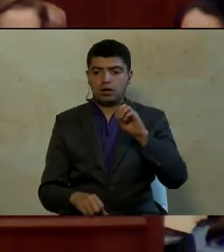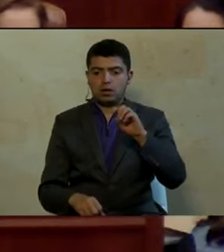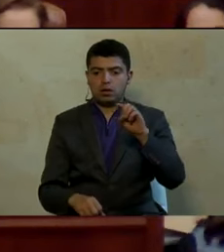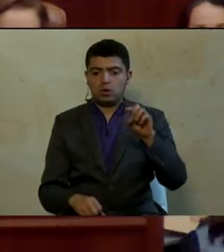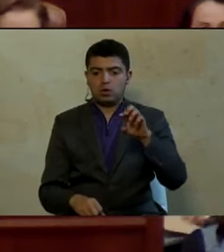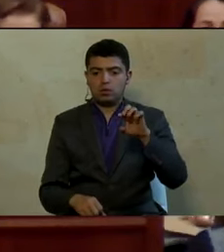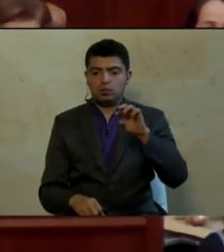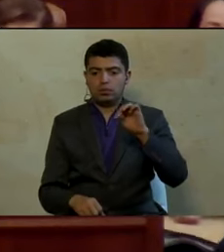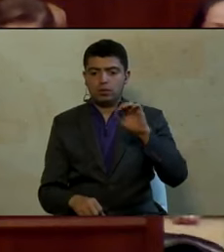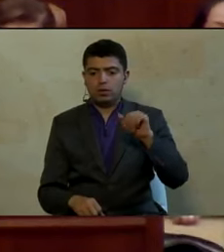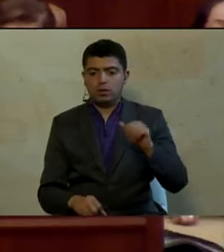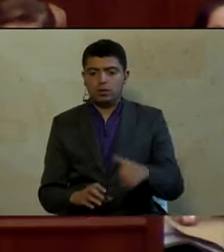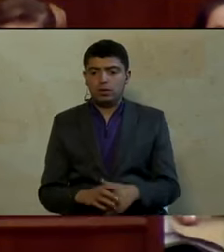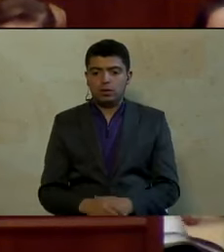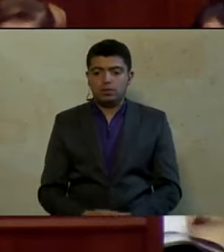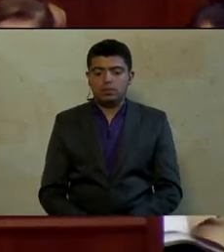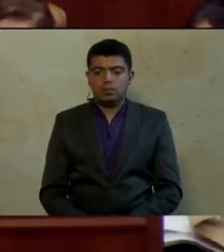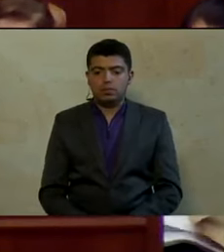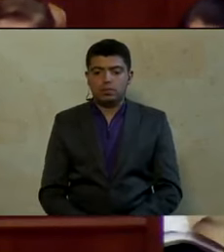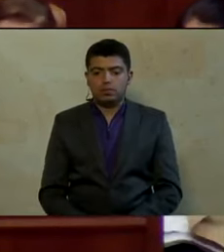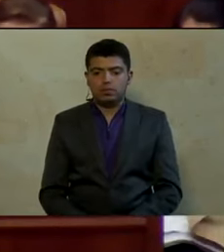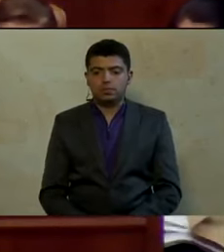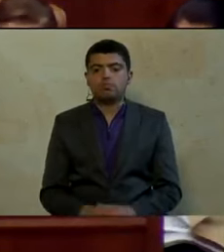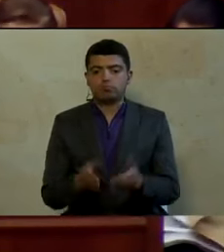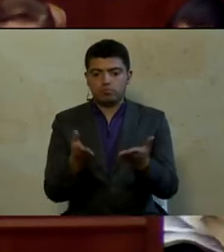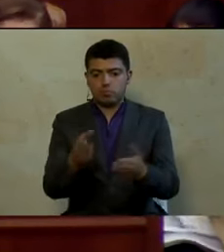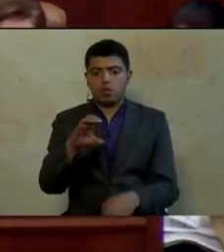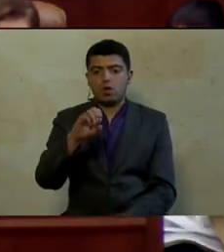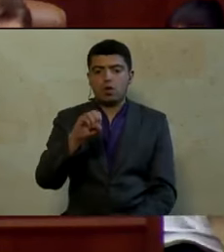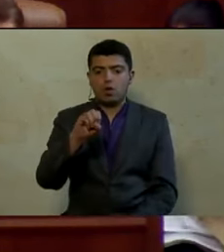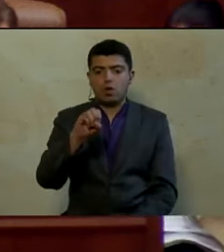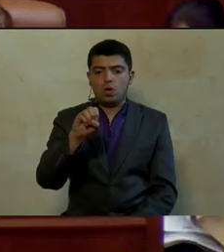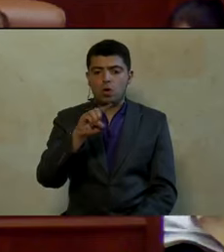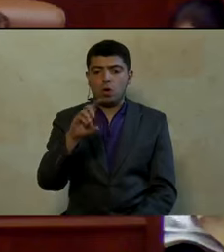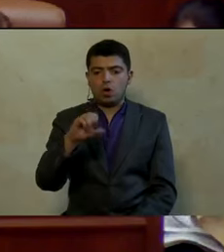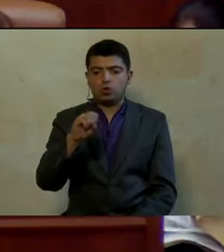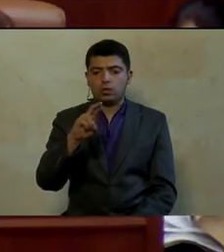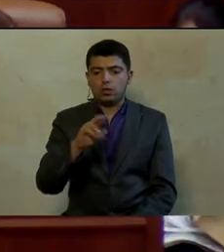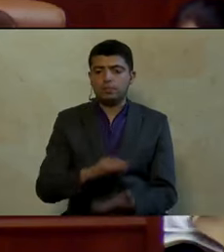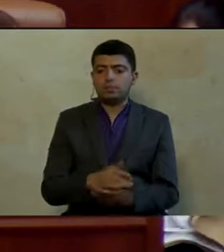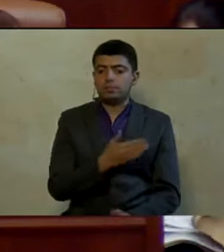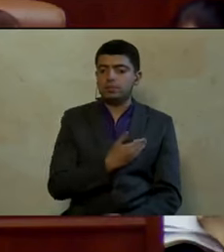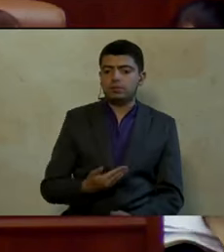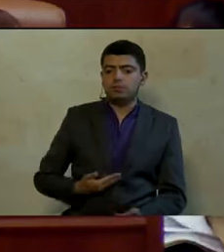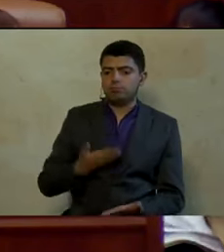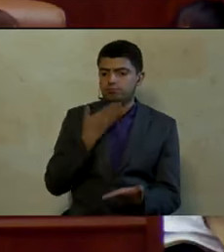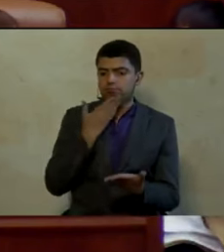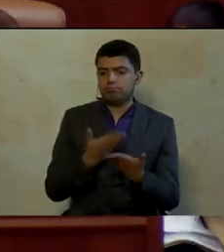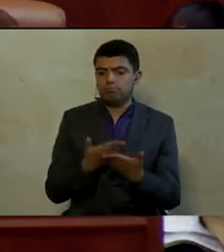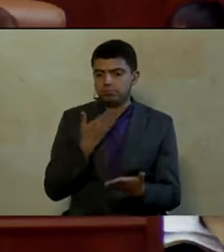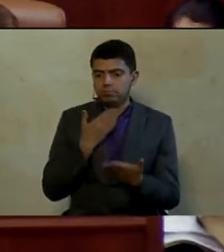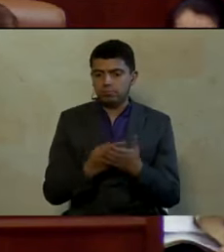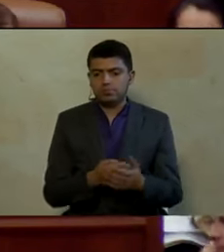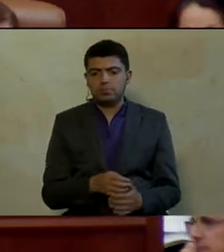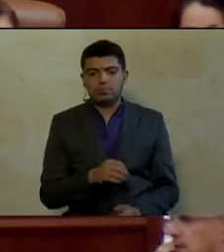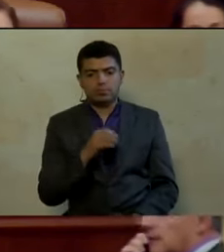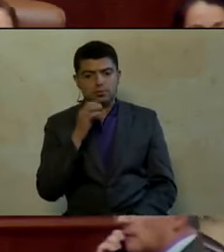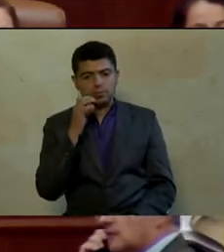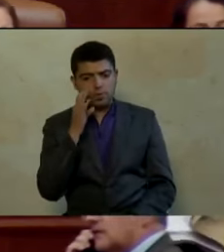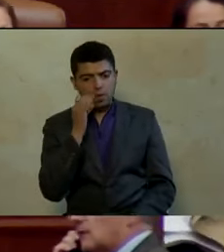ospina sonido para el doctor Óscar ospina presidente Muchas gracias vea yo con todo el cariño le voy a decir al compañero Lemus que